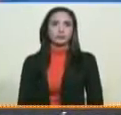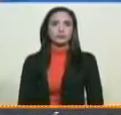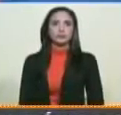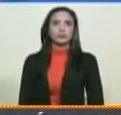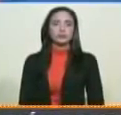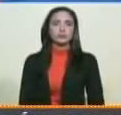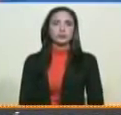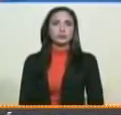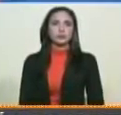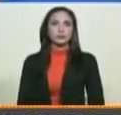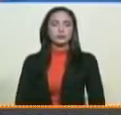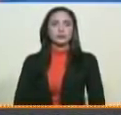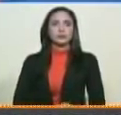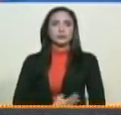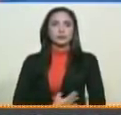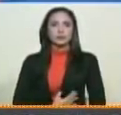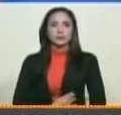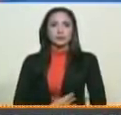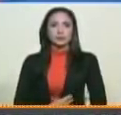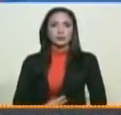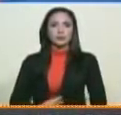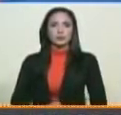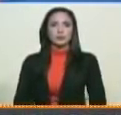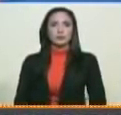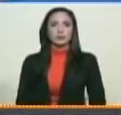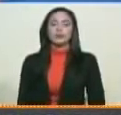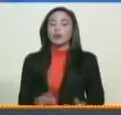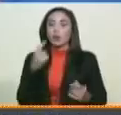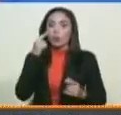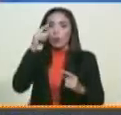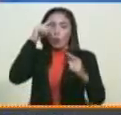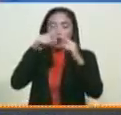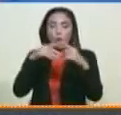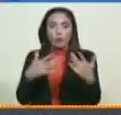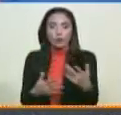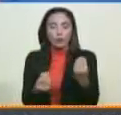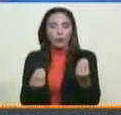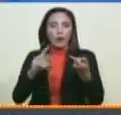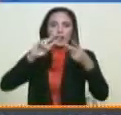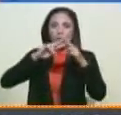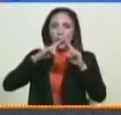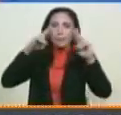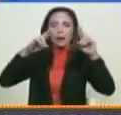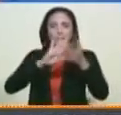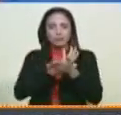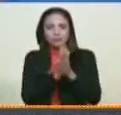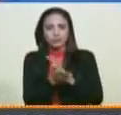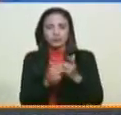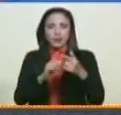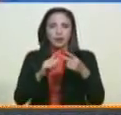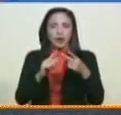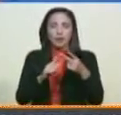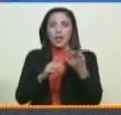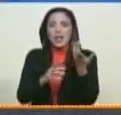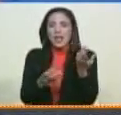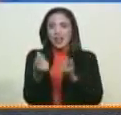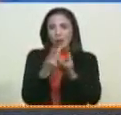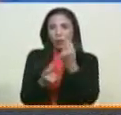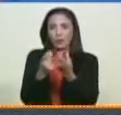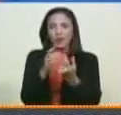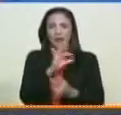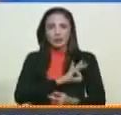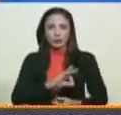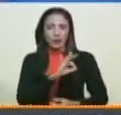tiene como fin el restablecimiento de la paz y la tranquilidad económica y